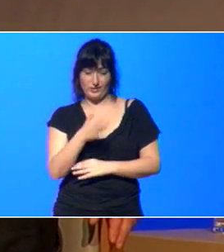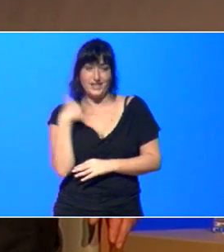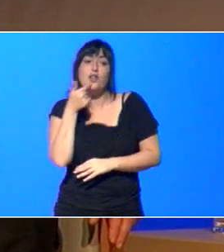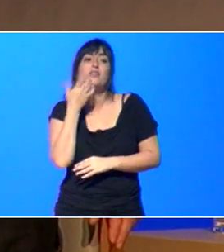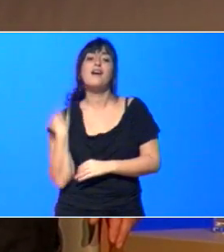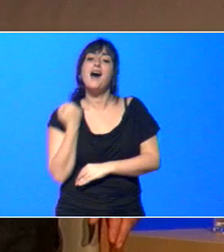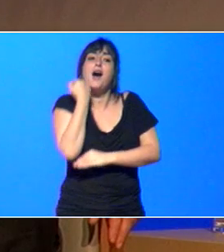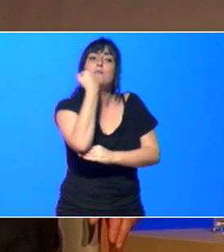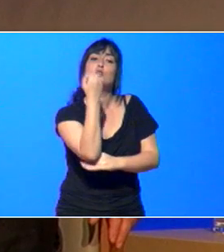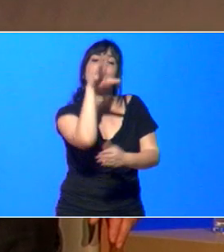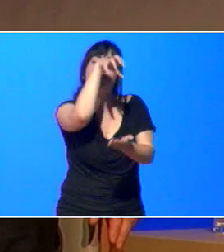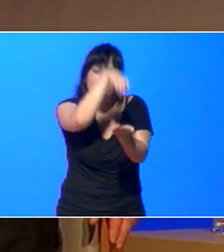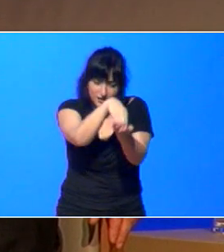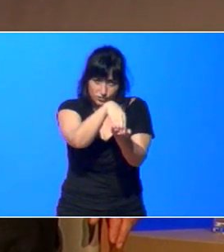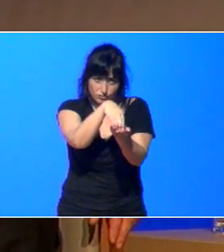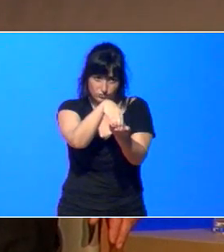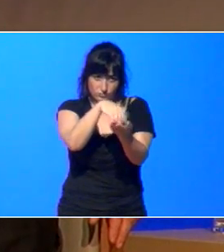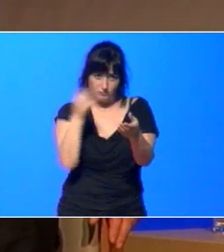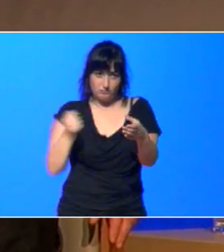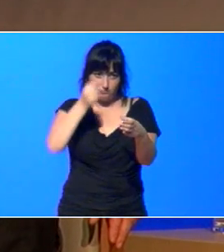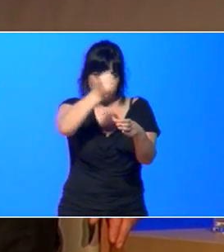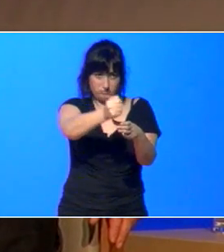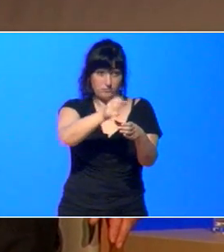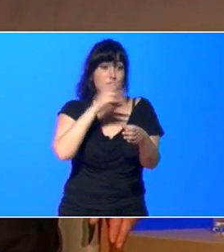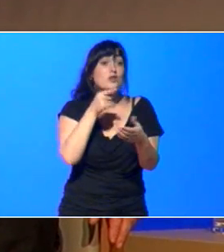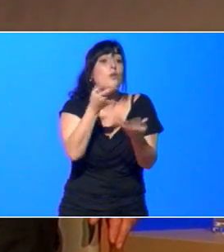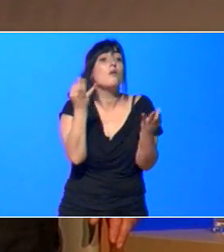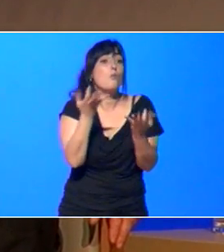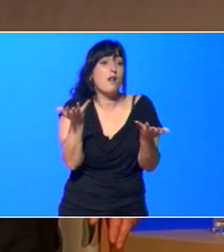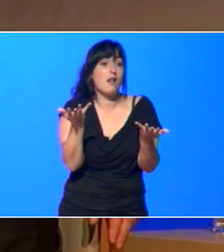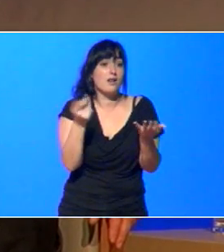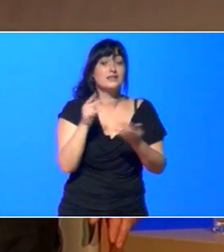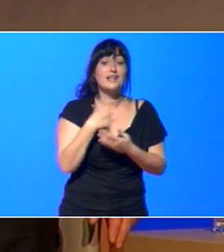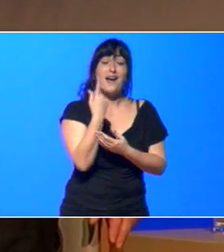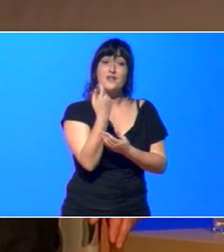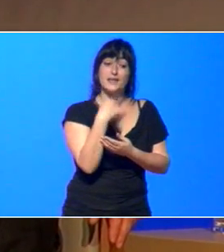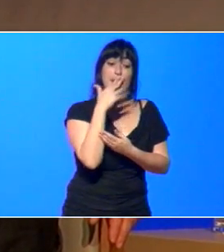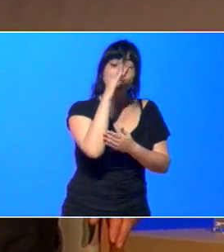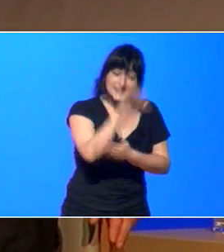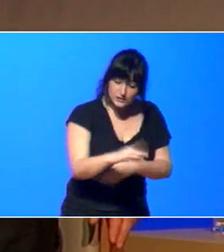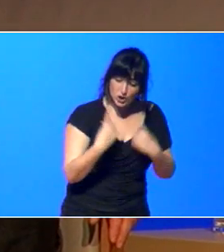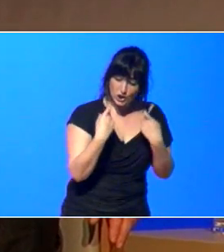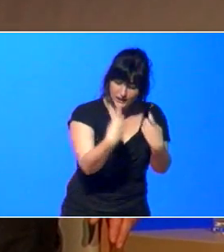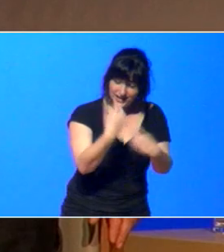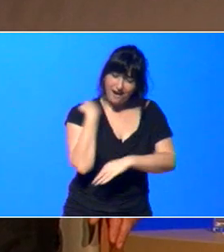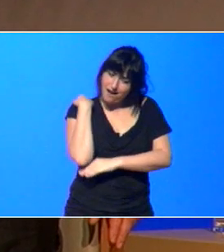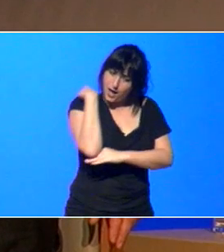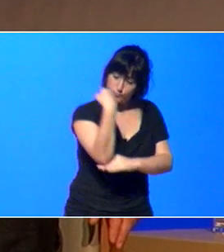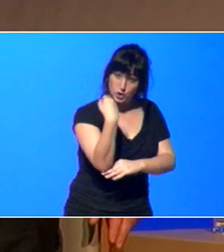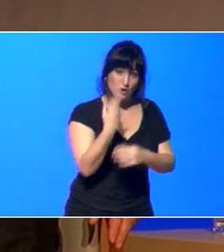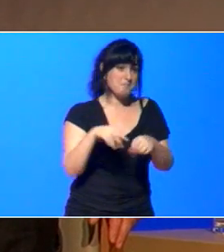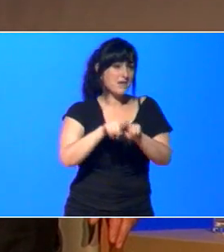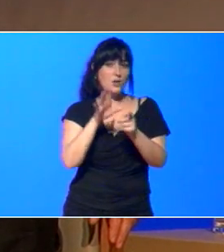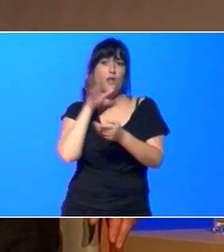ir al centro. ¿Por qué? Porque el apoyo tiene que ir al niño, a la niña que lo necesita, no a un centro de educación especial, no a un aula